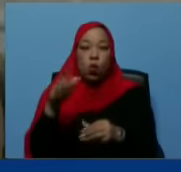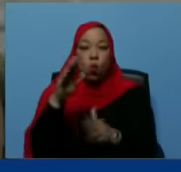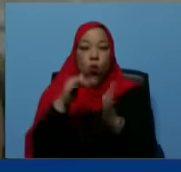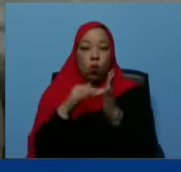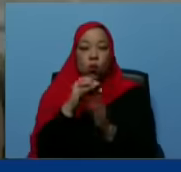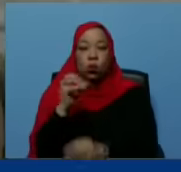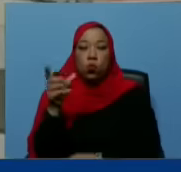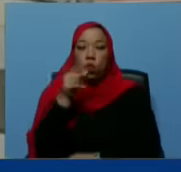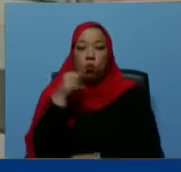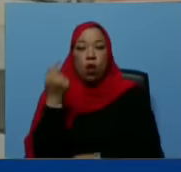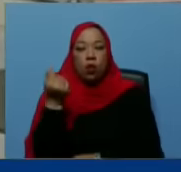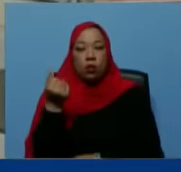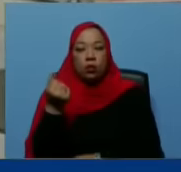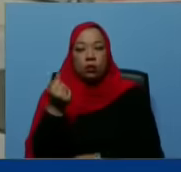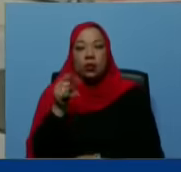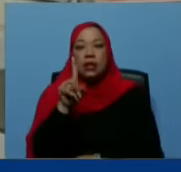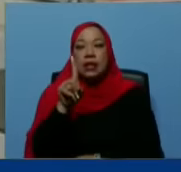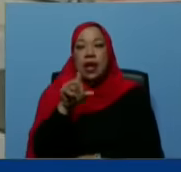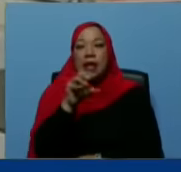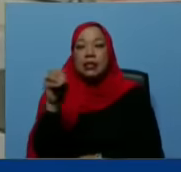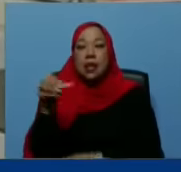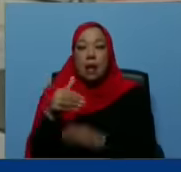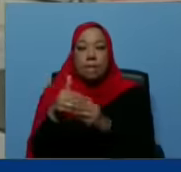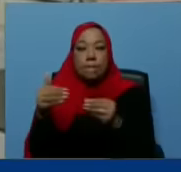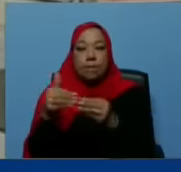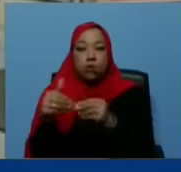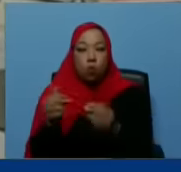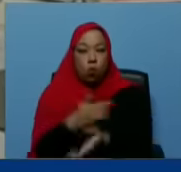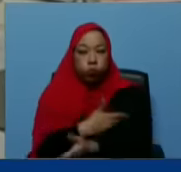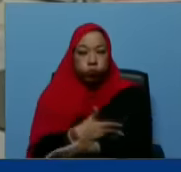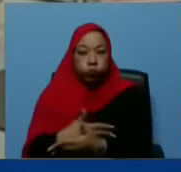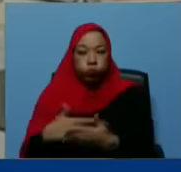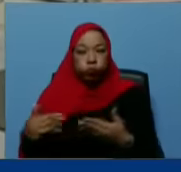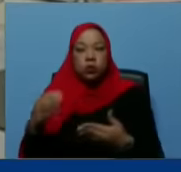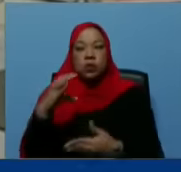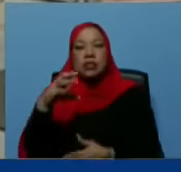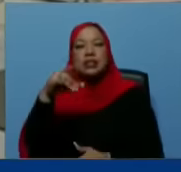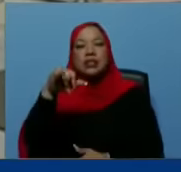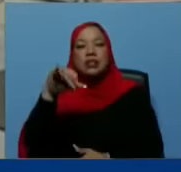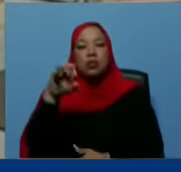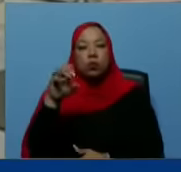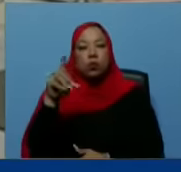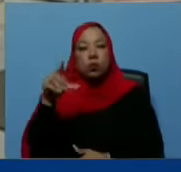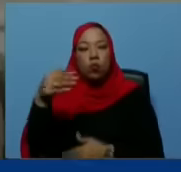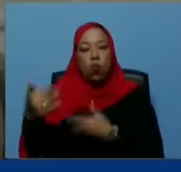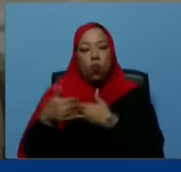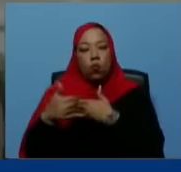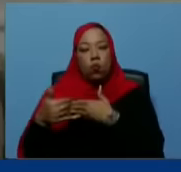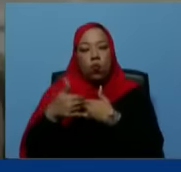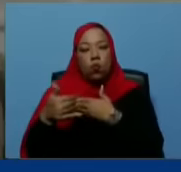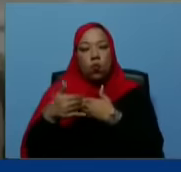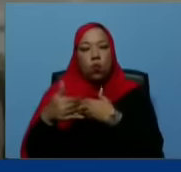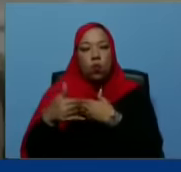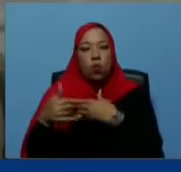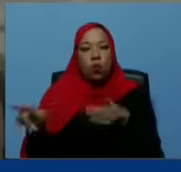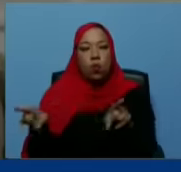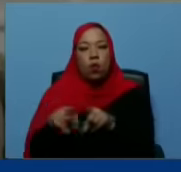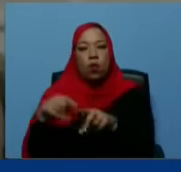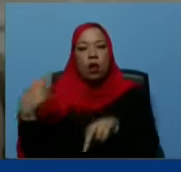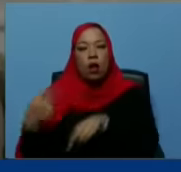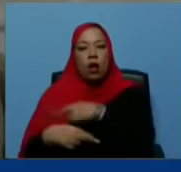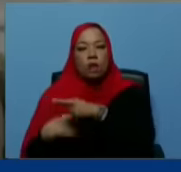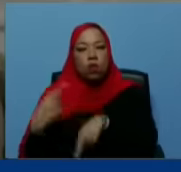que no tiene plata, pero gastó 100 millones de dólares del CIDE Argentina para atacar con su voz a la